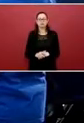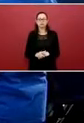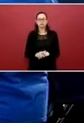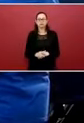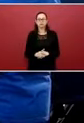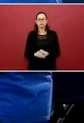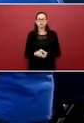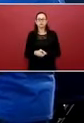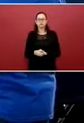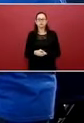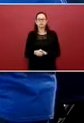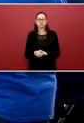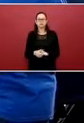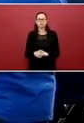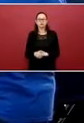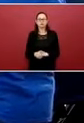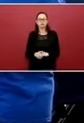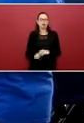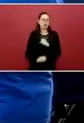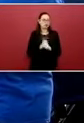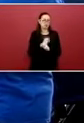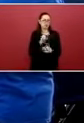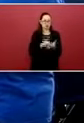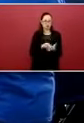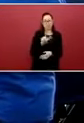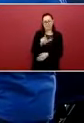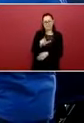en el